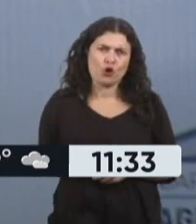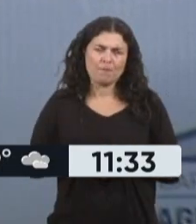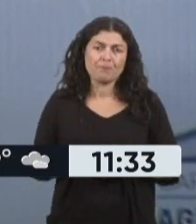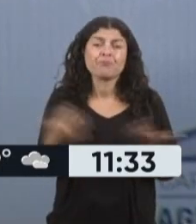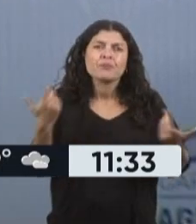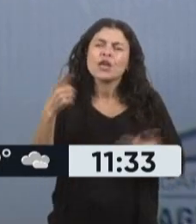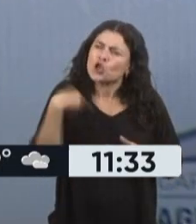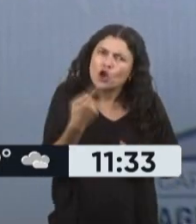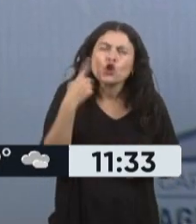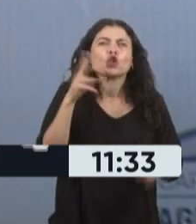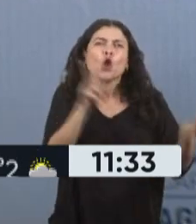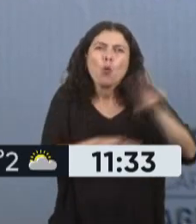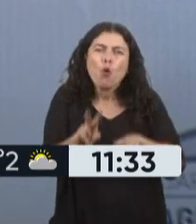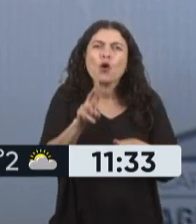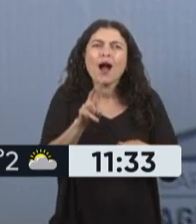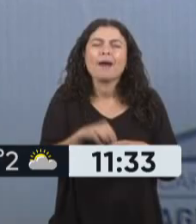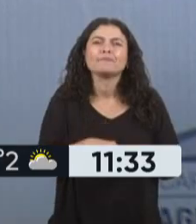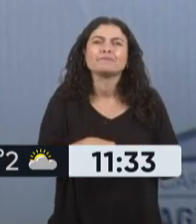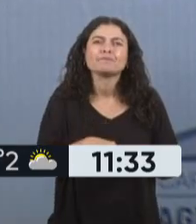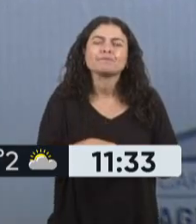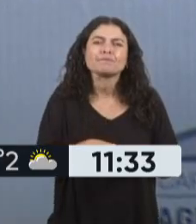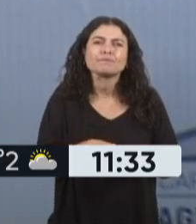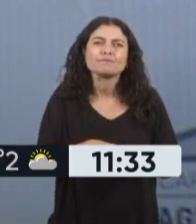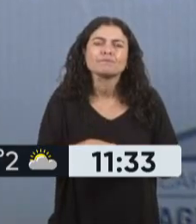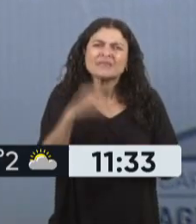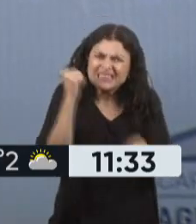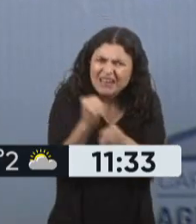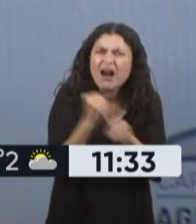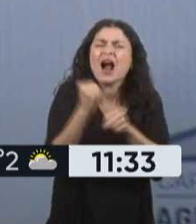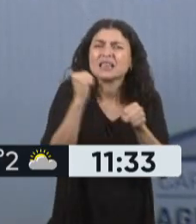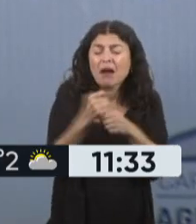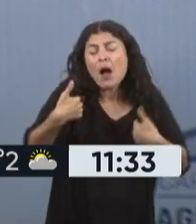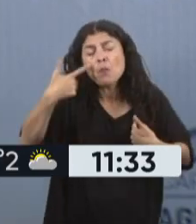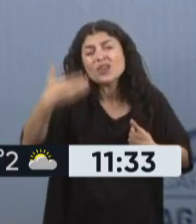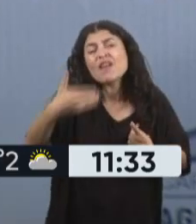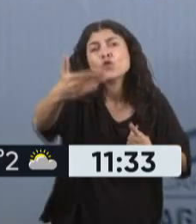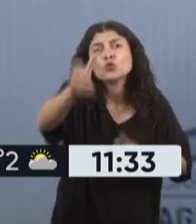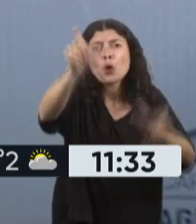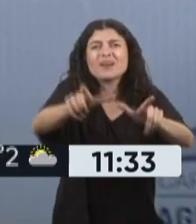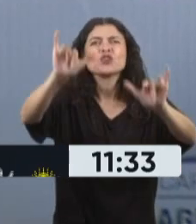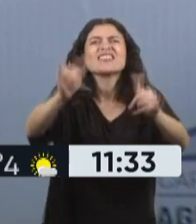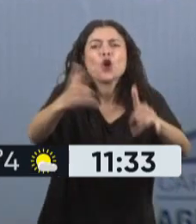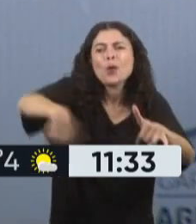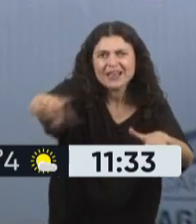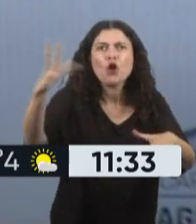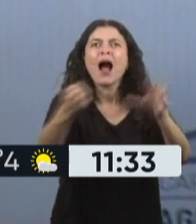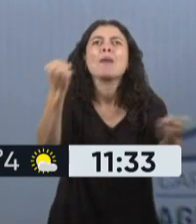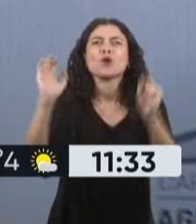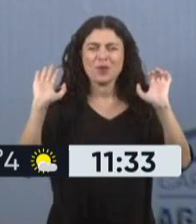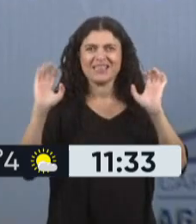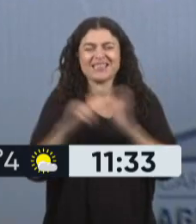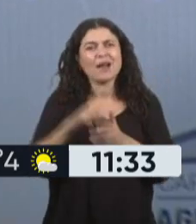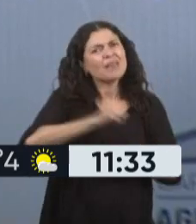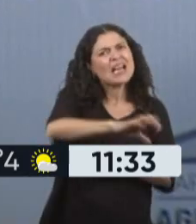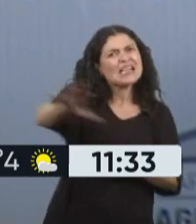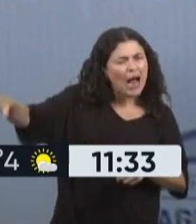sembrar árboles de los que quizás no disfrutemos la sombra. El campo tiene esta mentalidad, pero la casta política no. Y la imposición del